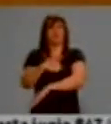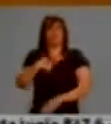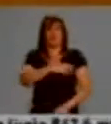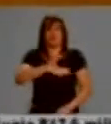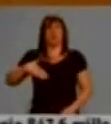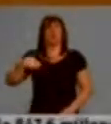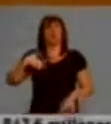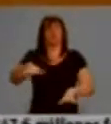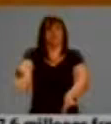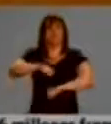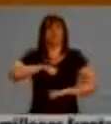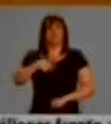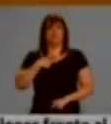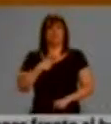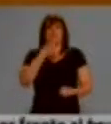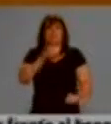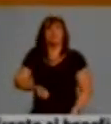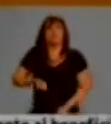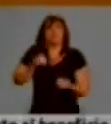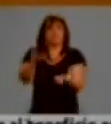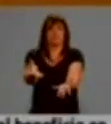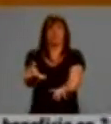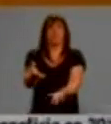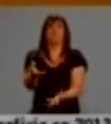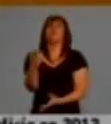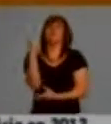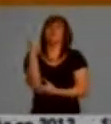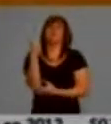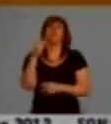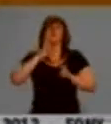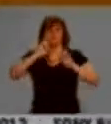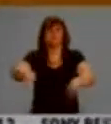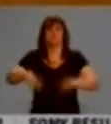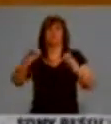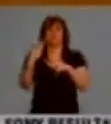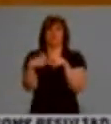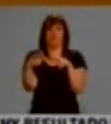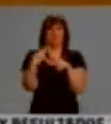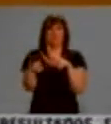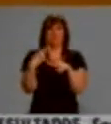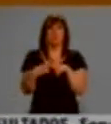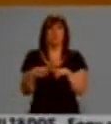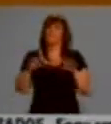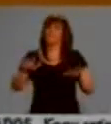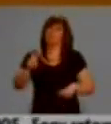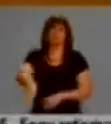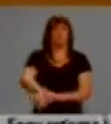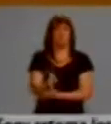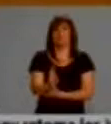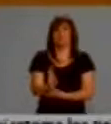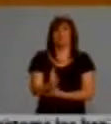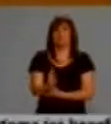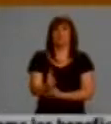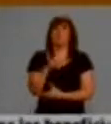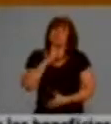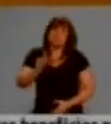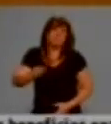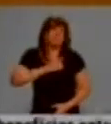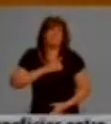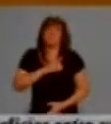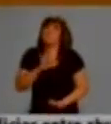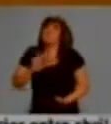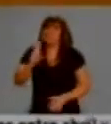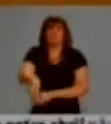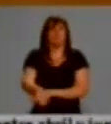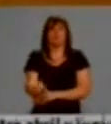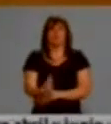ponerse al frente de la manifestación de la necesaria regeneración política. Pero no ha sido así. Lamentablemente no ha